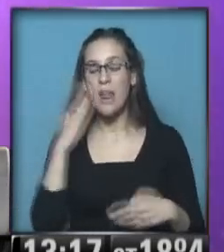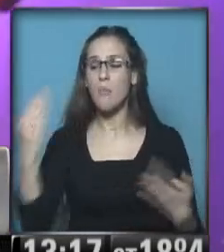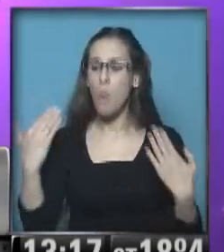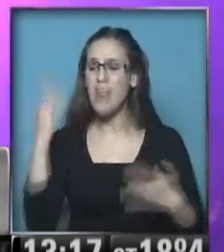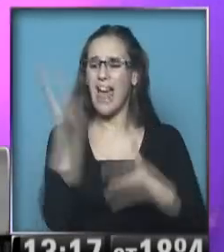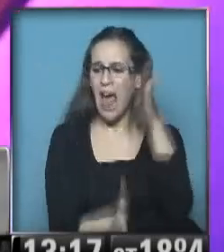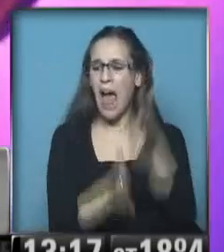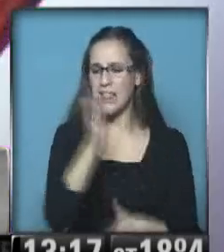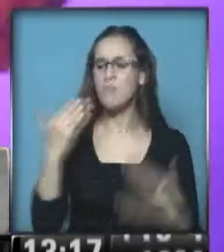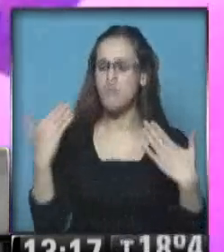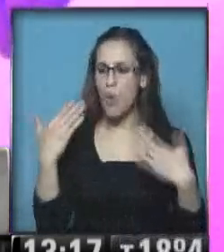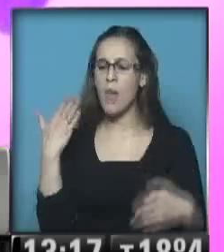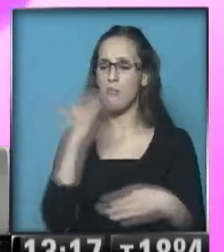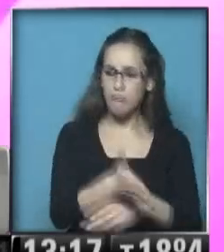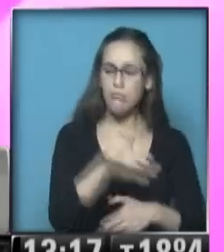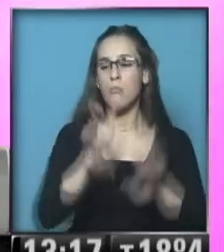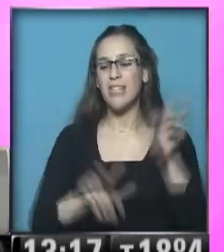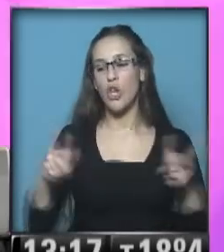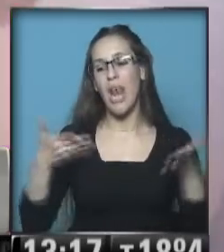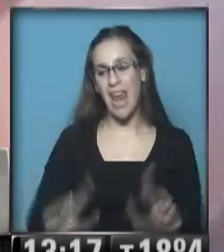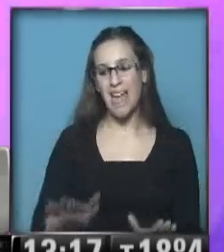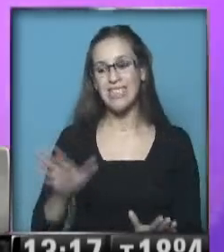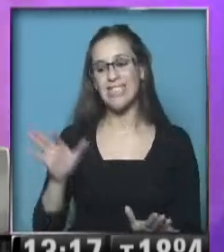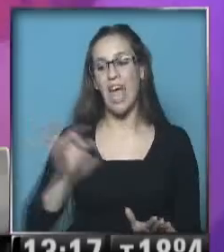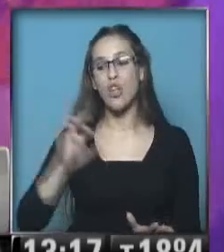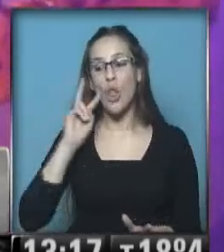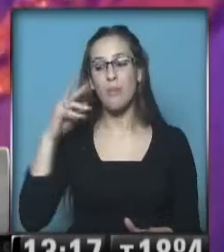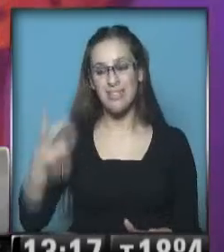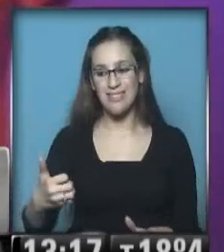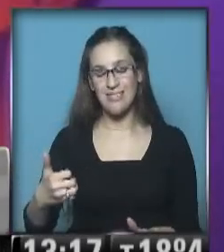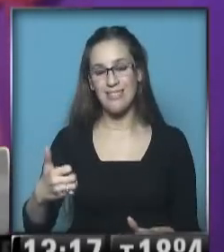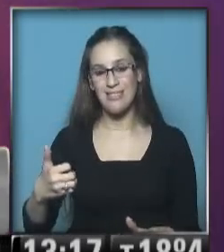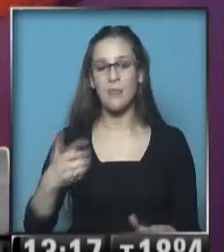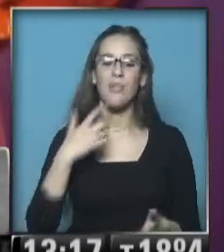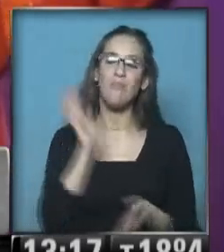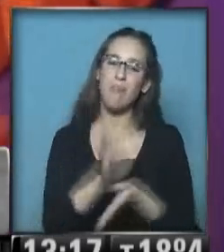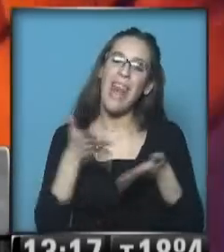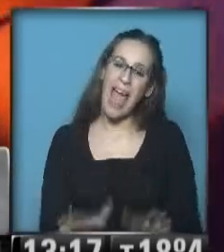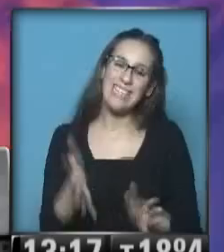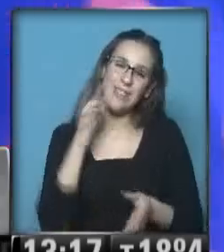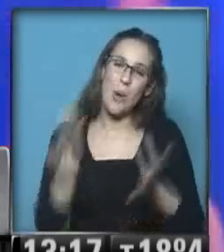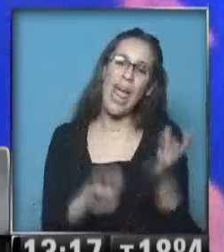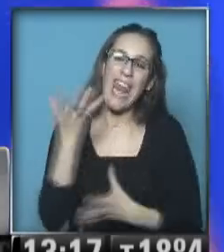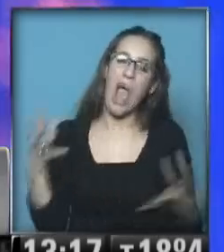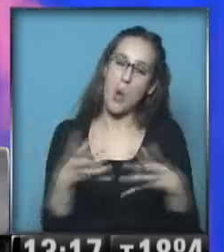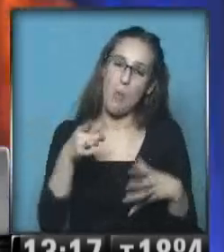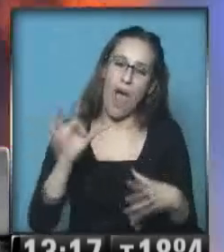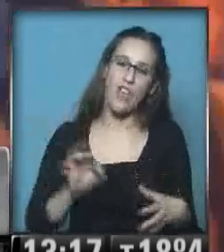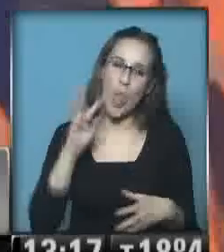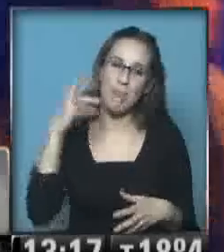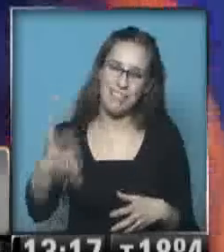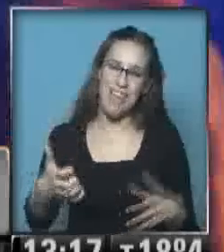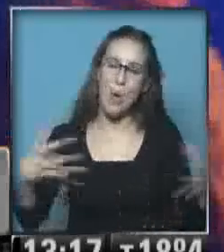sí, los que nacieron en la capital federal en el año 2006 como banda, fusionando el rock, el pop, y que tienen un single